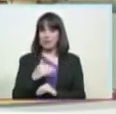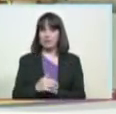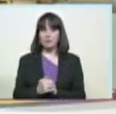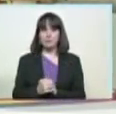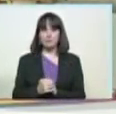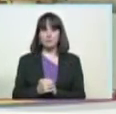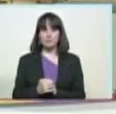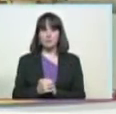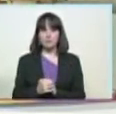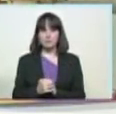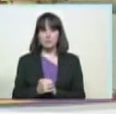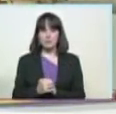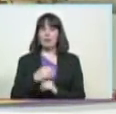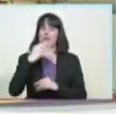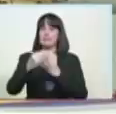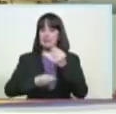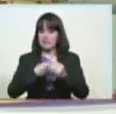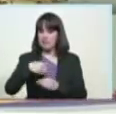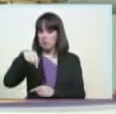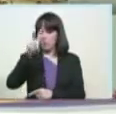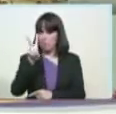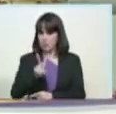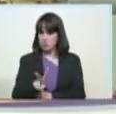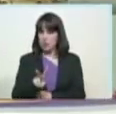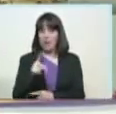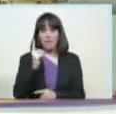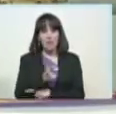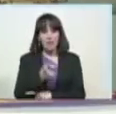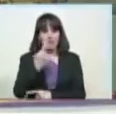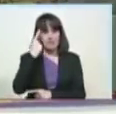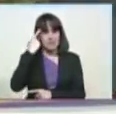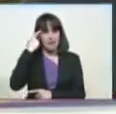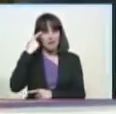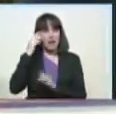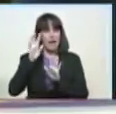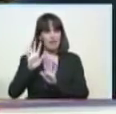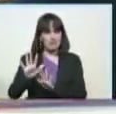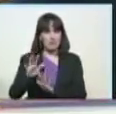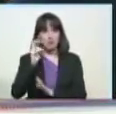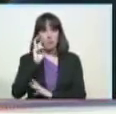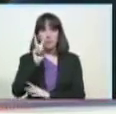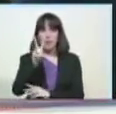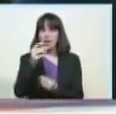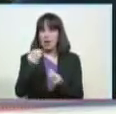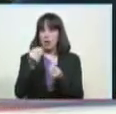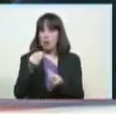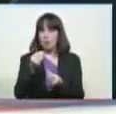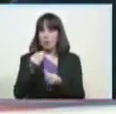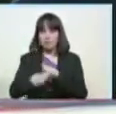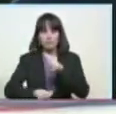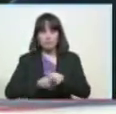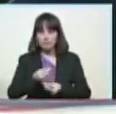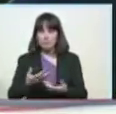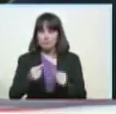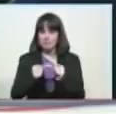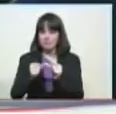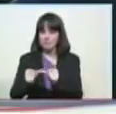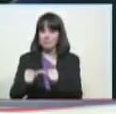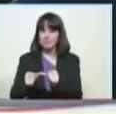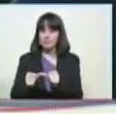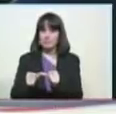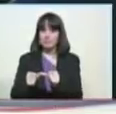sino que se instaló en venezuela y así tenemos que reconocerlo visualizarlo se instaló